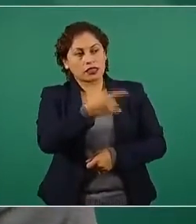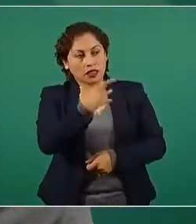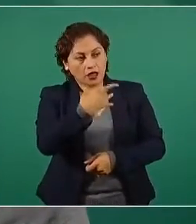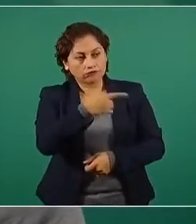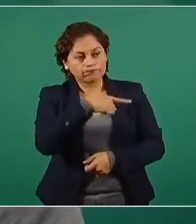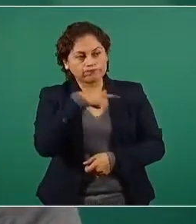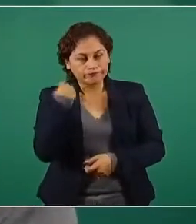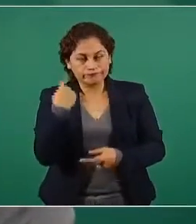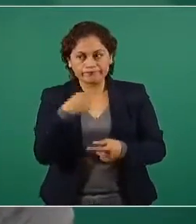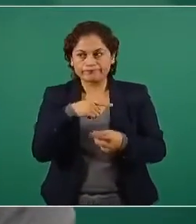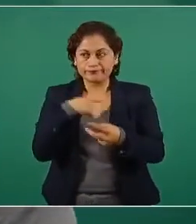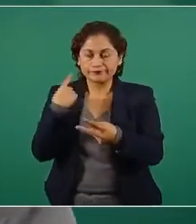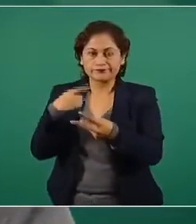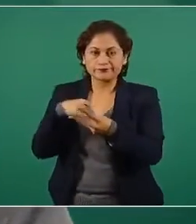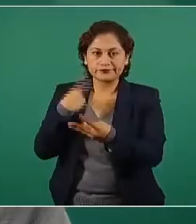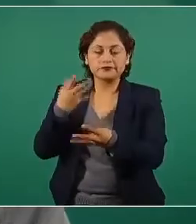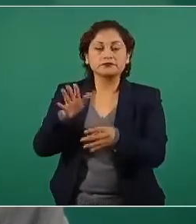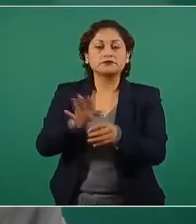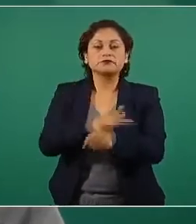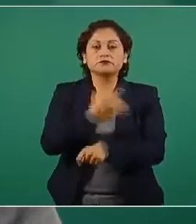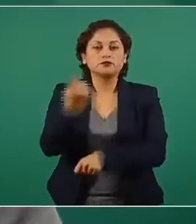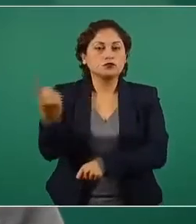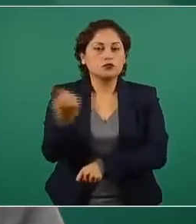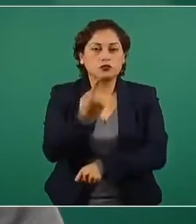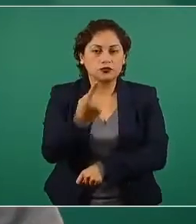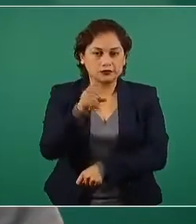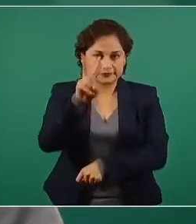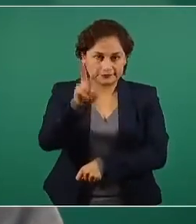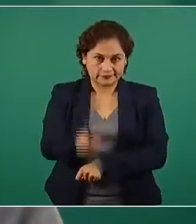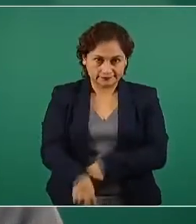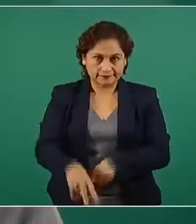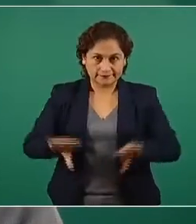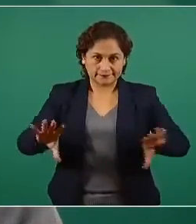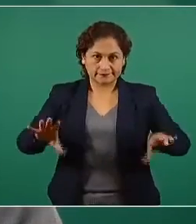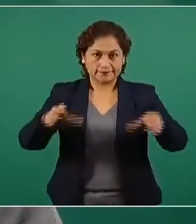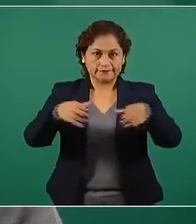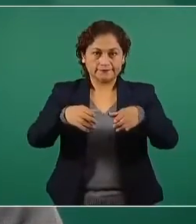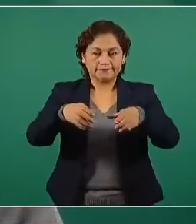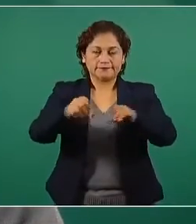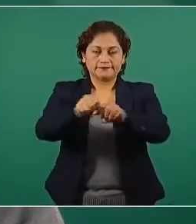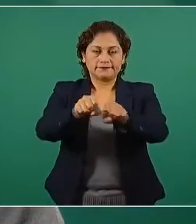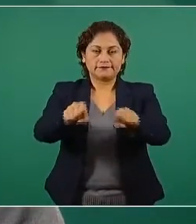porque todo el aparato judicial